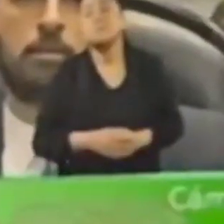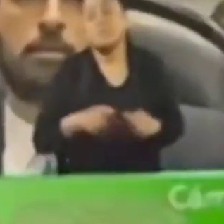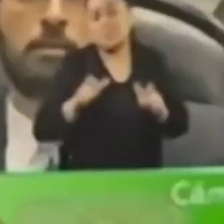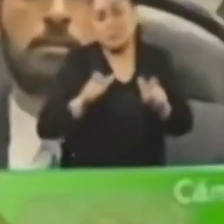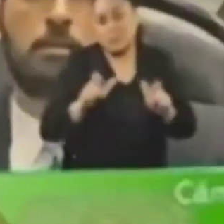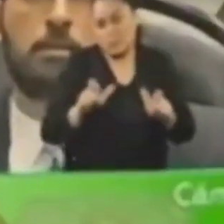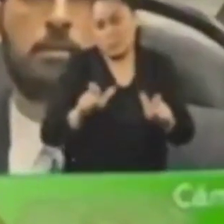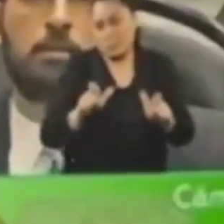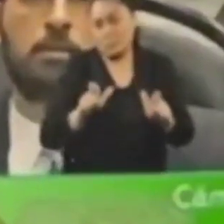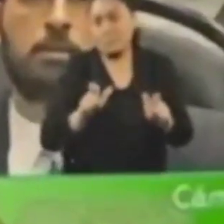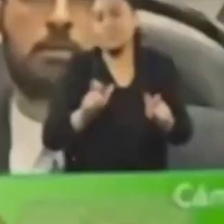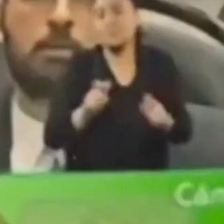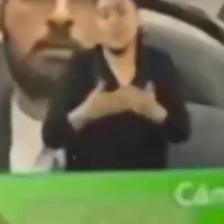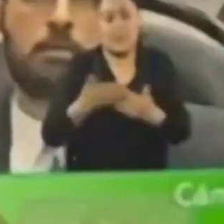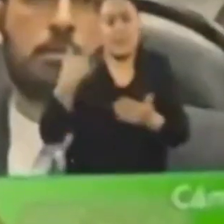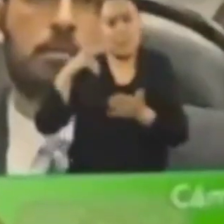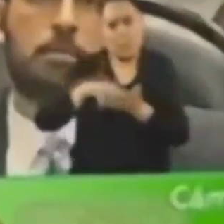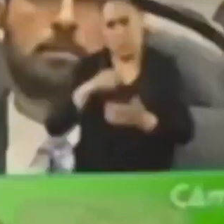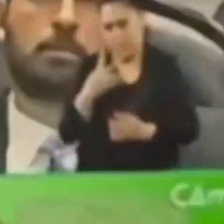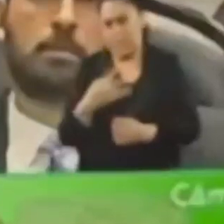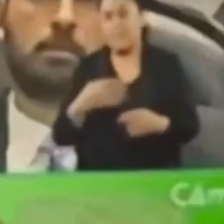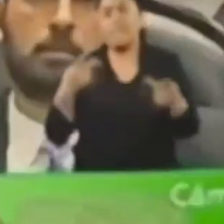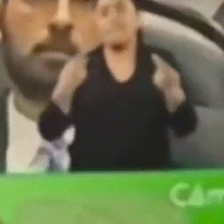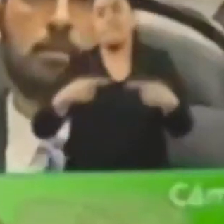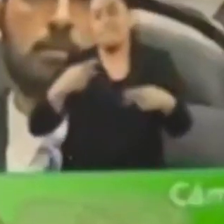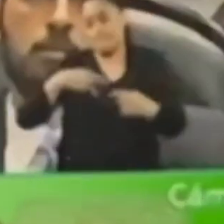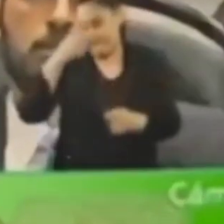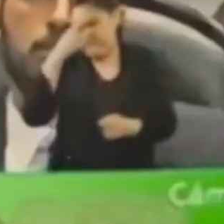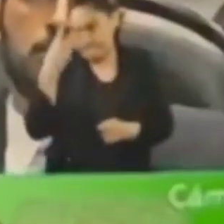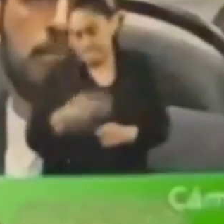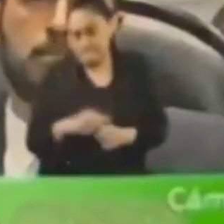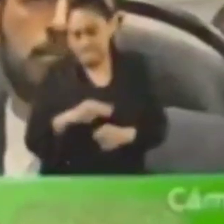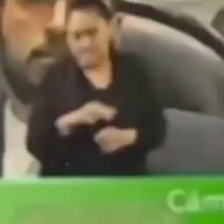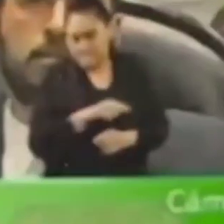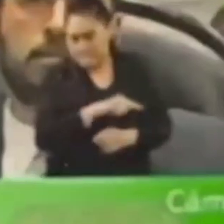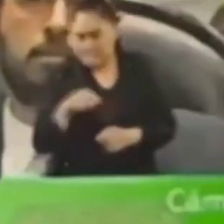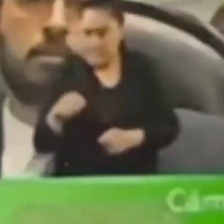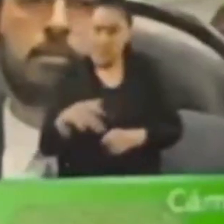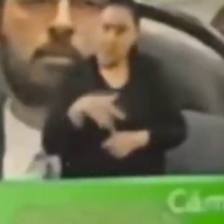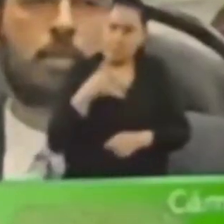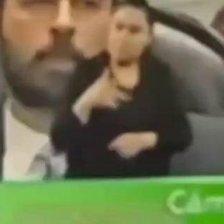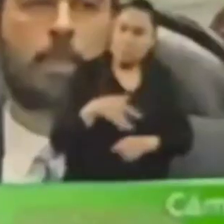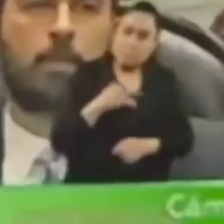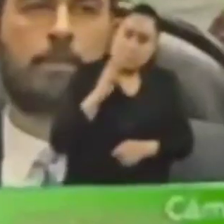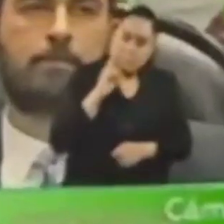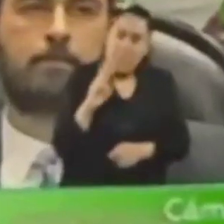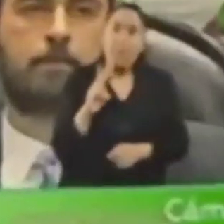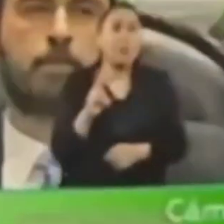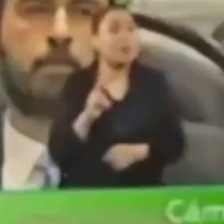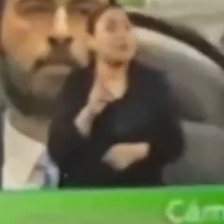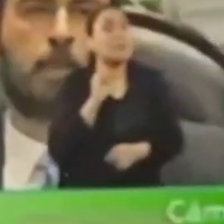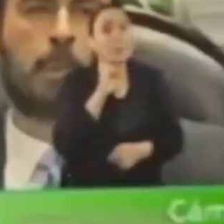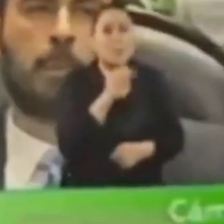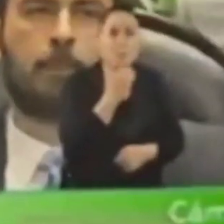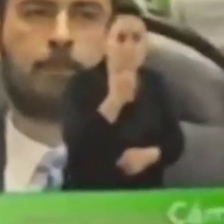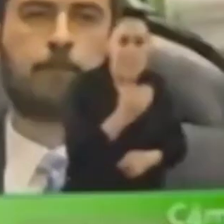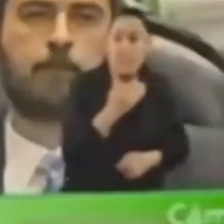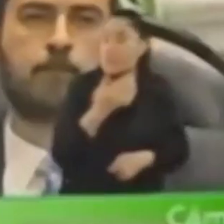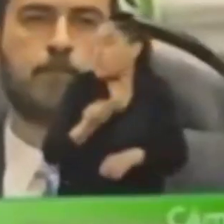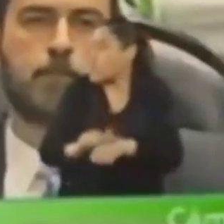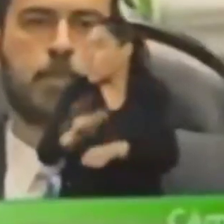en 2023, la población mexicana percibió como efectivo y muy efectivo